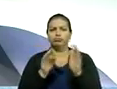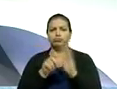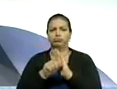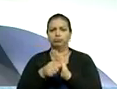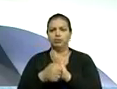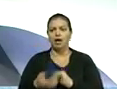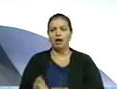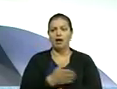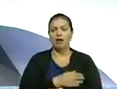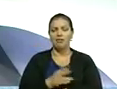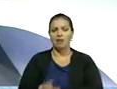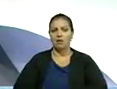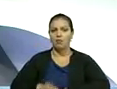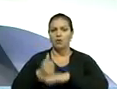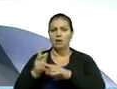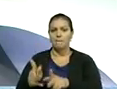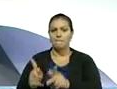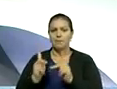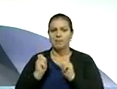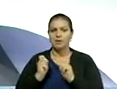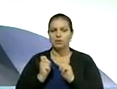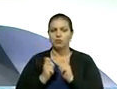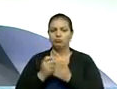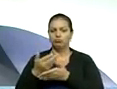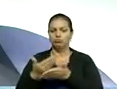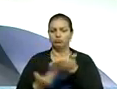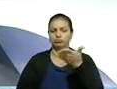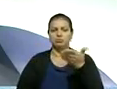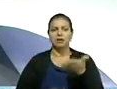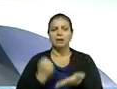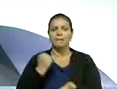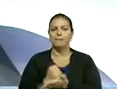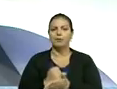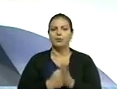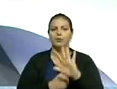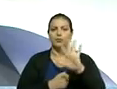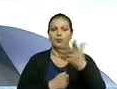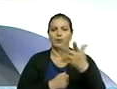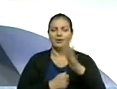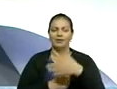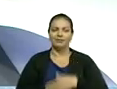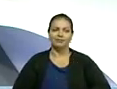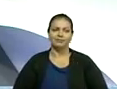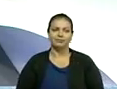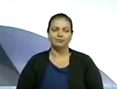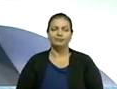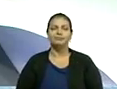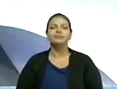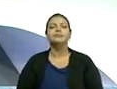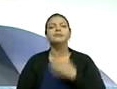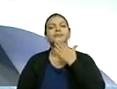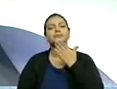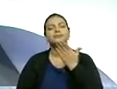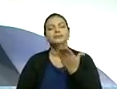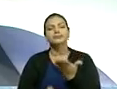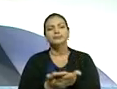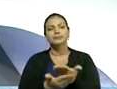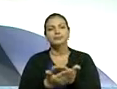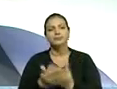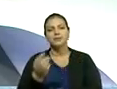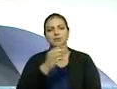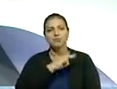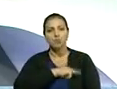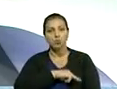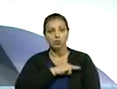compañeros. Perfecto, Charlie, muchas gracias por la información. Habrá que considerar esa situación por parte del propio municipio para